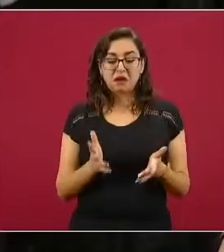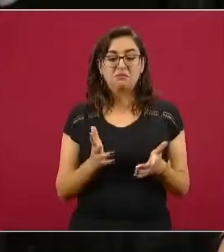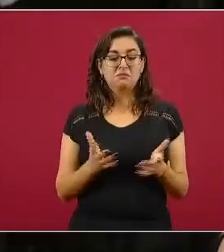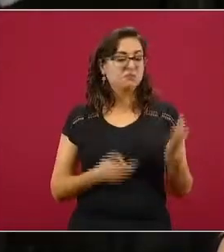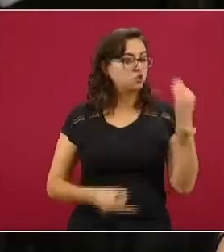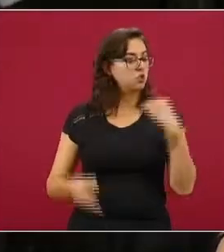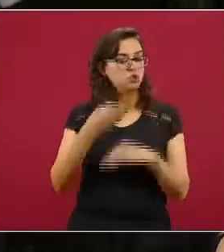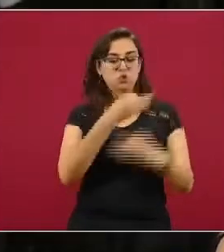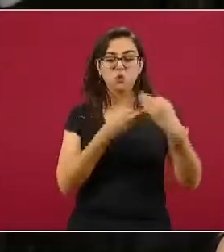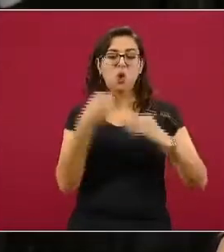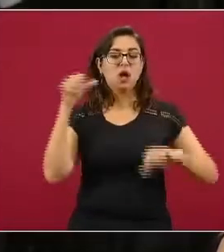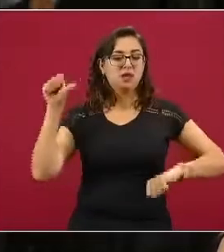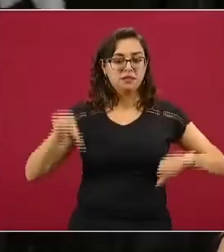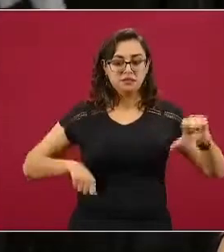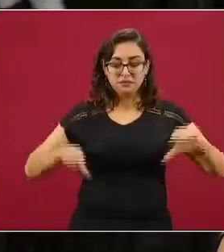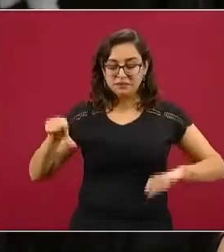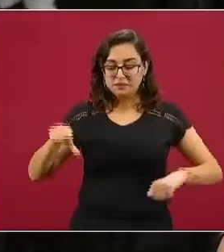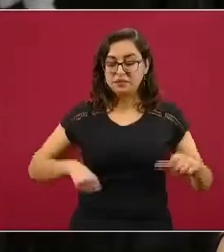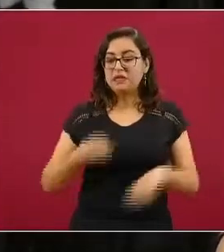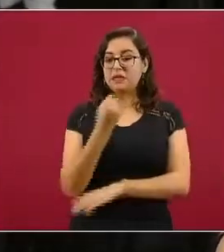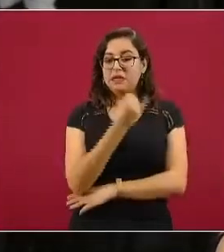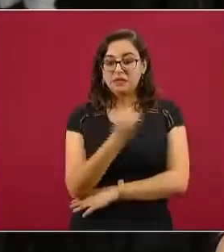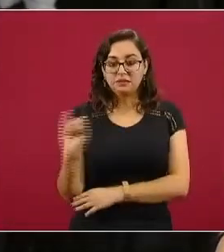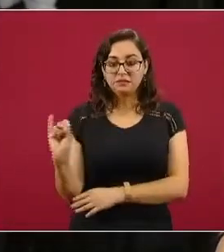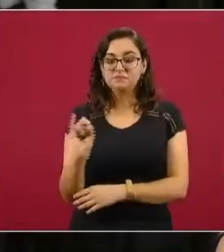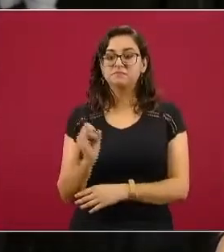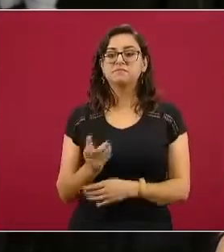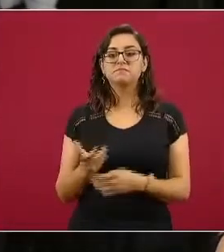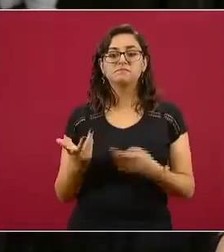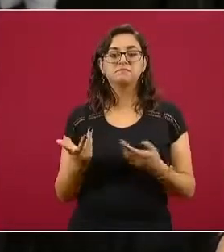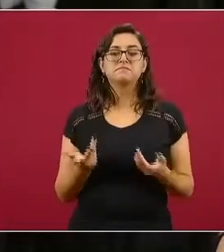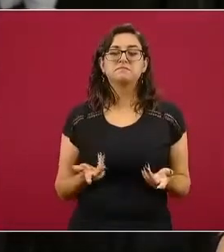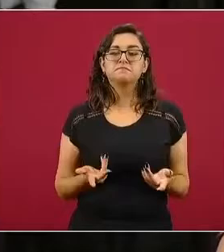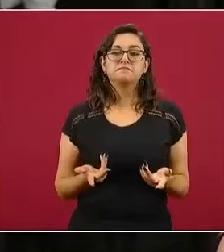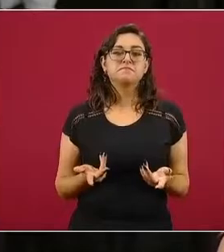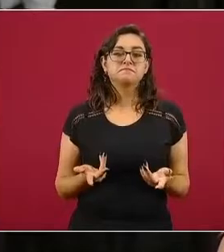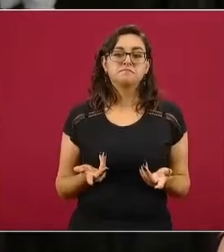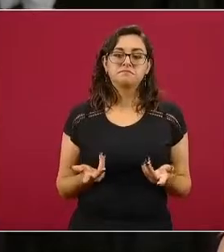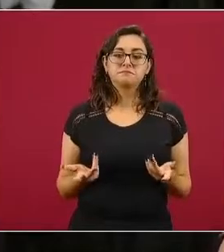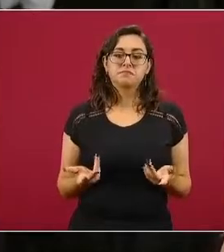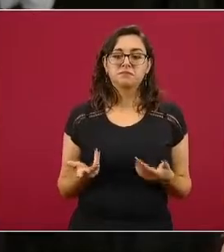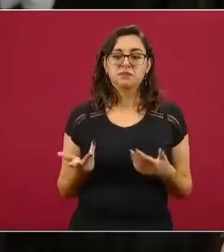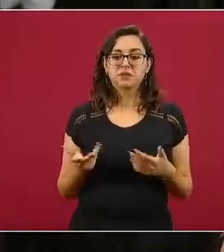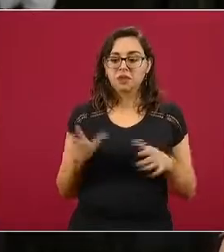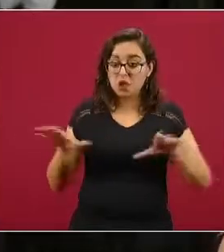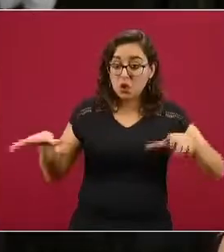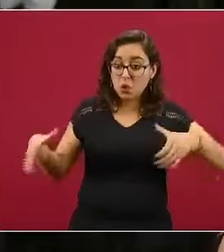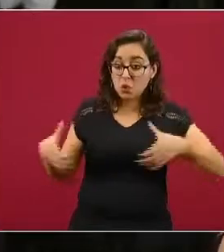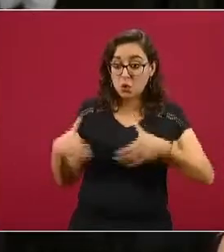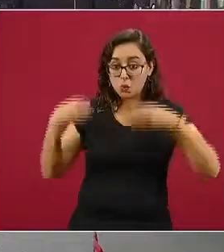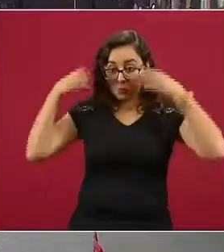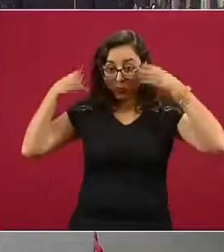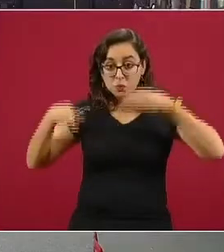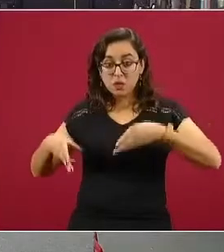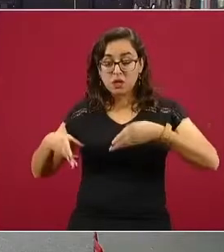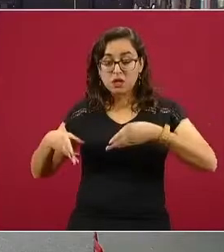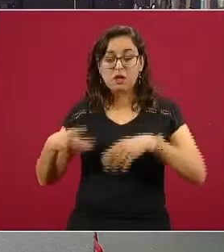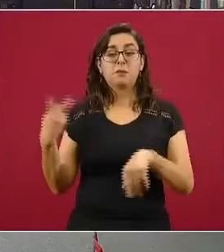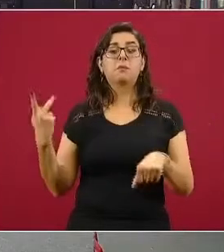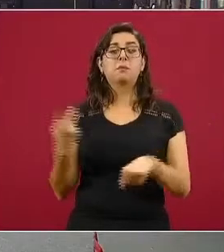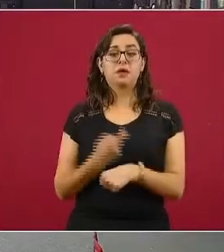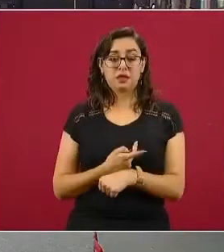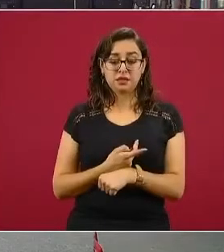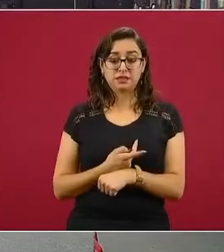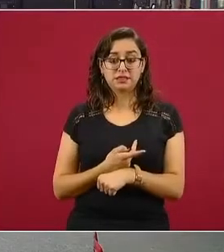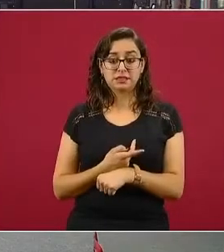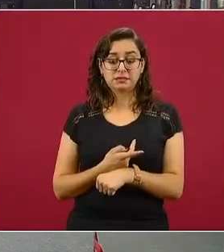todas las actividades que el preescolar lleva a cabo, son con proyección a la comunidad, por la que el resultado del